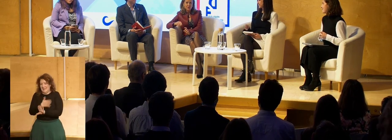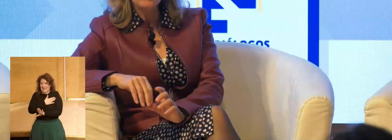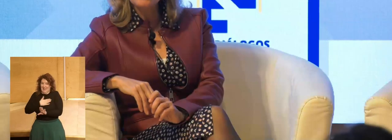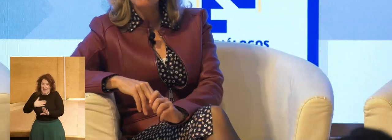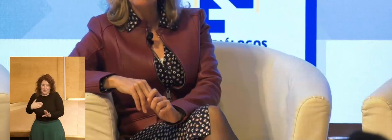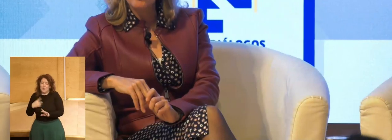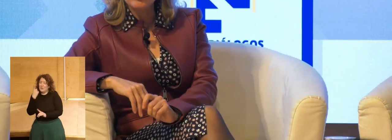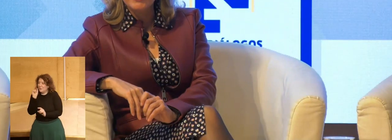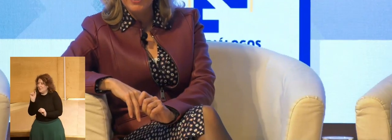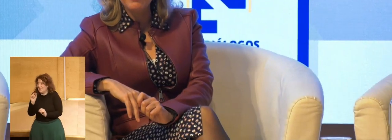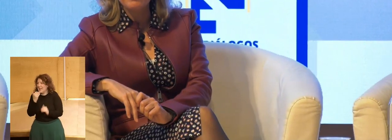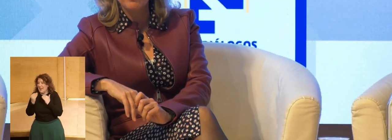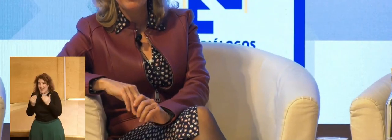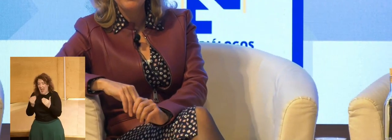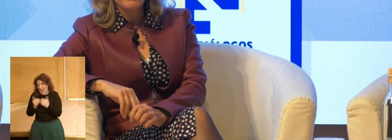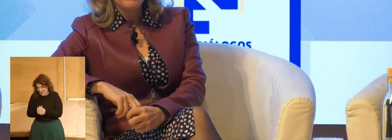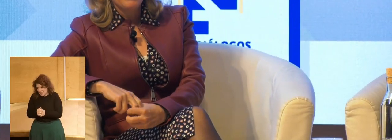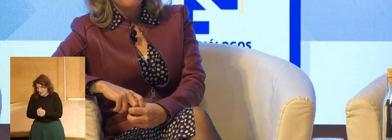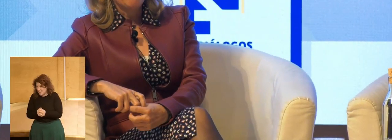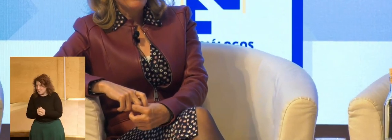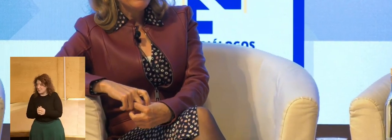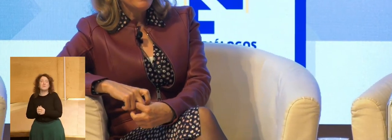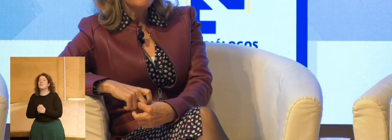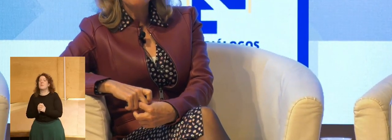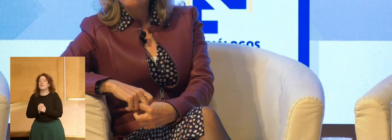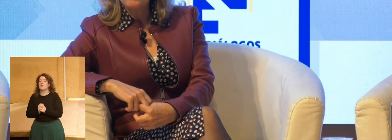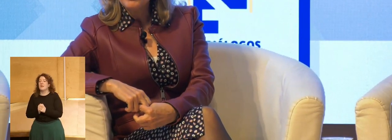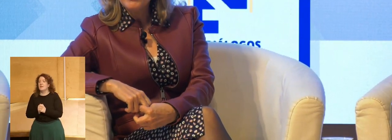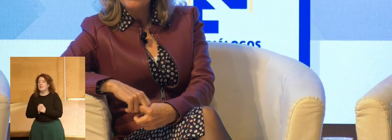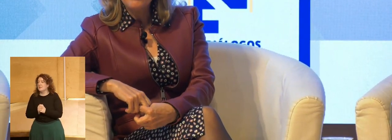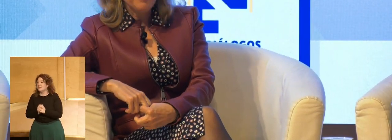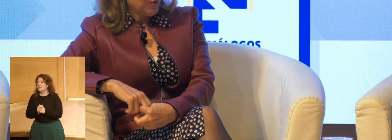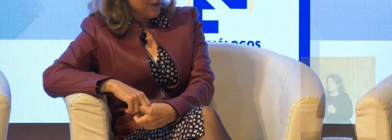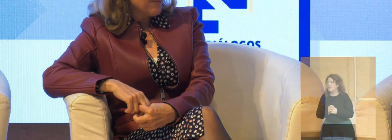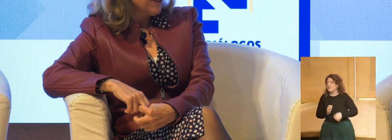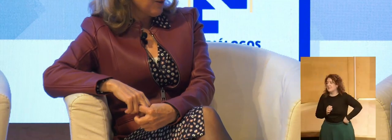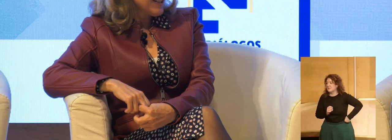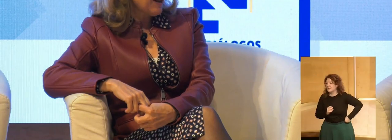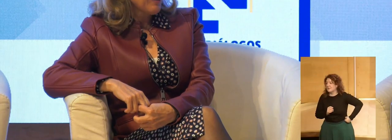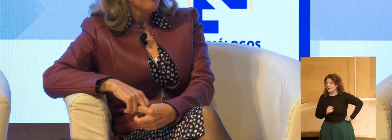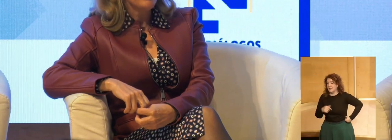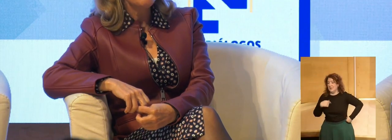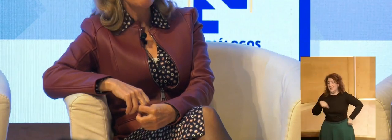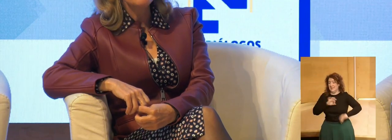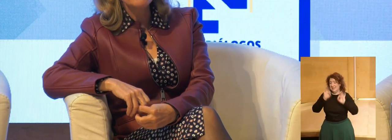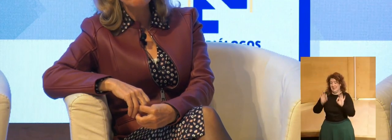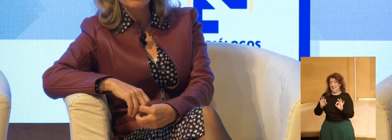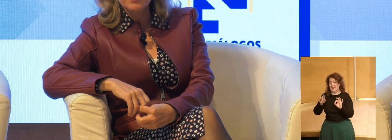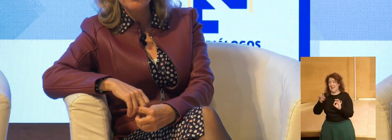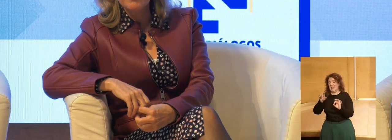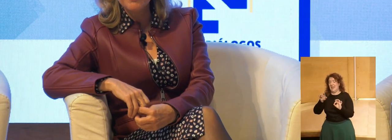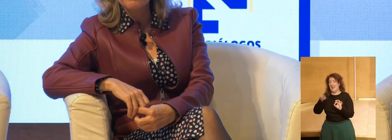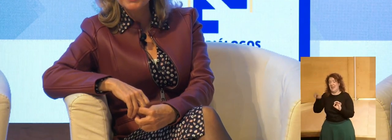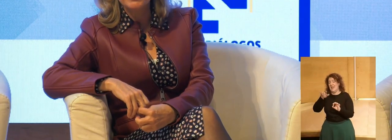dejadme solo un segundo daros las gracias porque la verdad es que llevo todo el día justamente con ese trabajo de la MFC